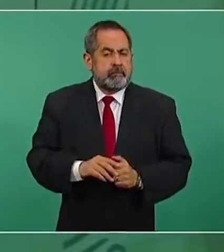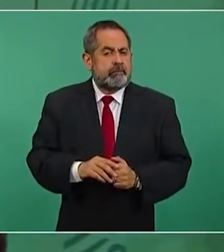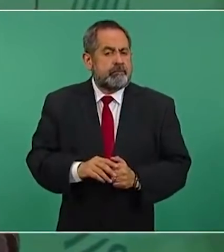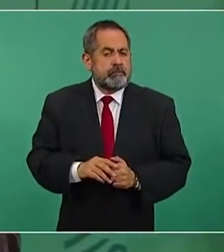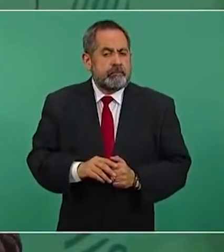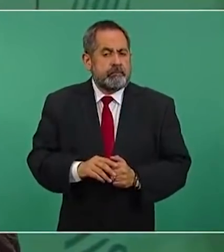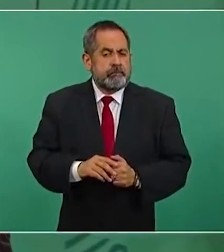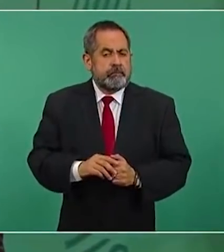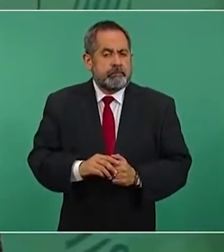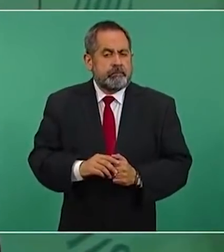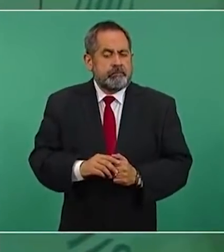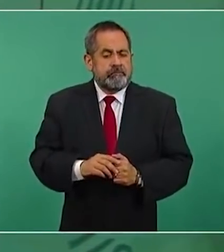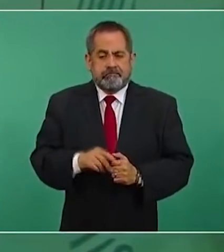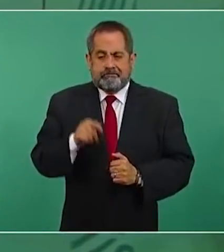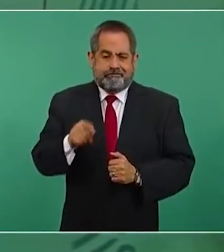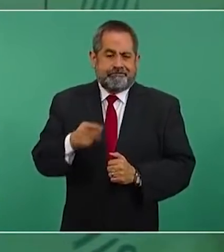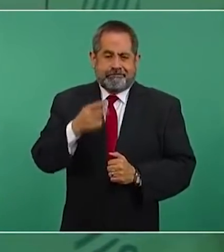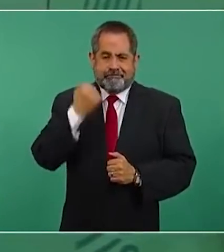teniendo